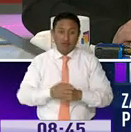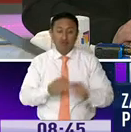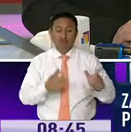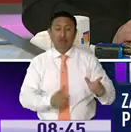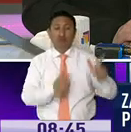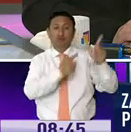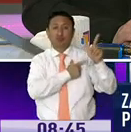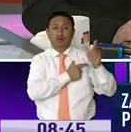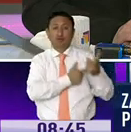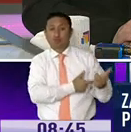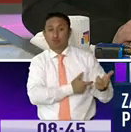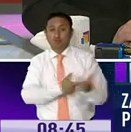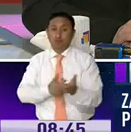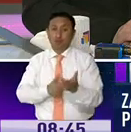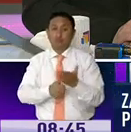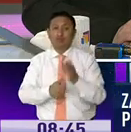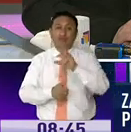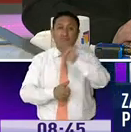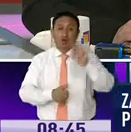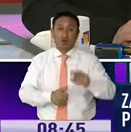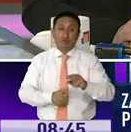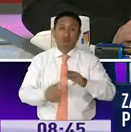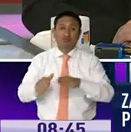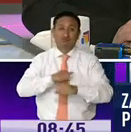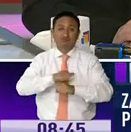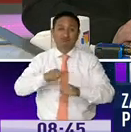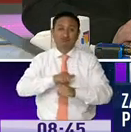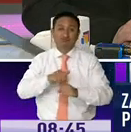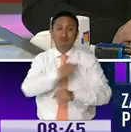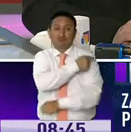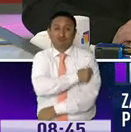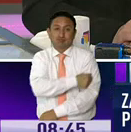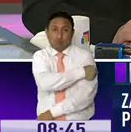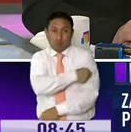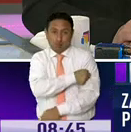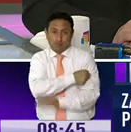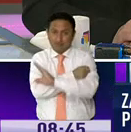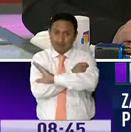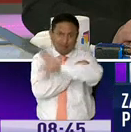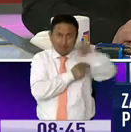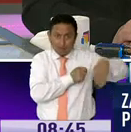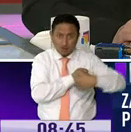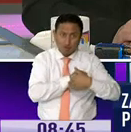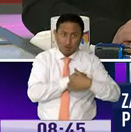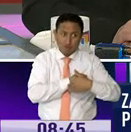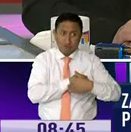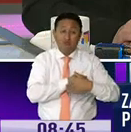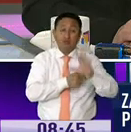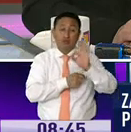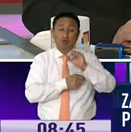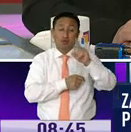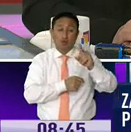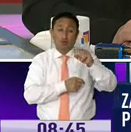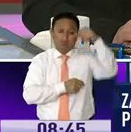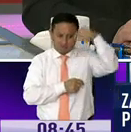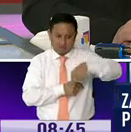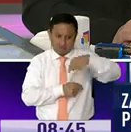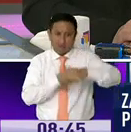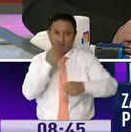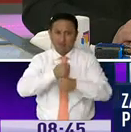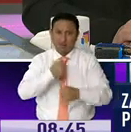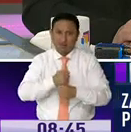Armadas, de Bomberos, del Ministerio de Salud, de Gestión de Riesgos, de Cruz Roja, absolutamente, obviamente del ECO 911, están